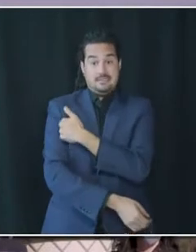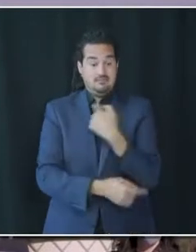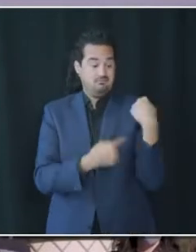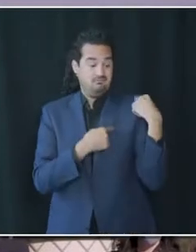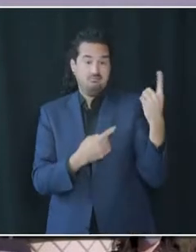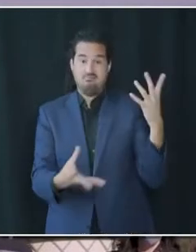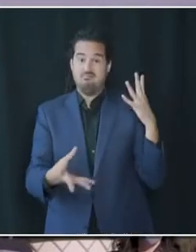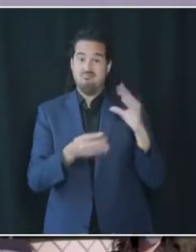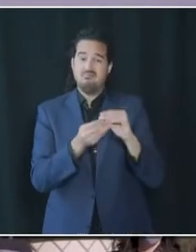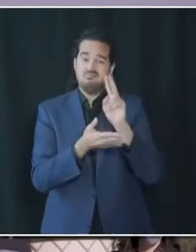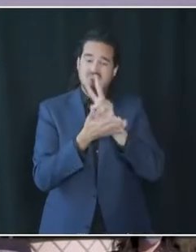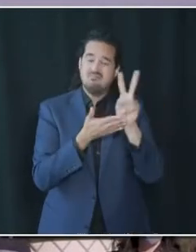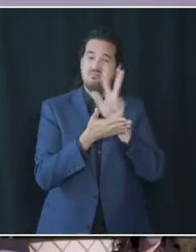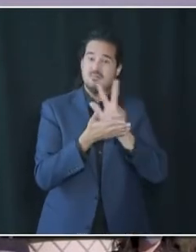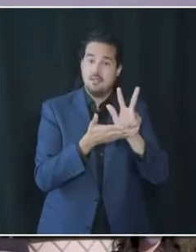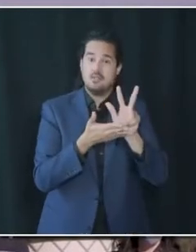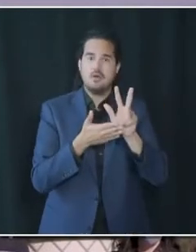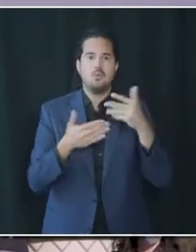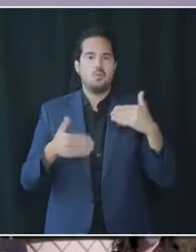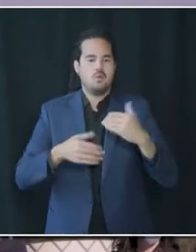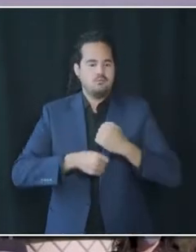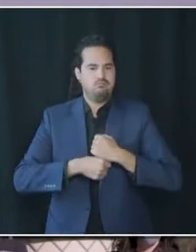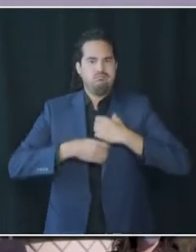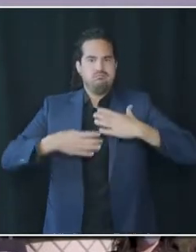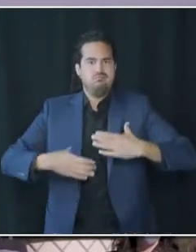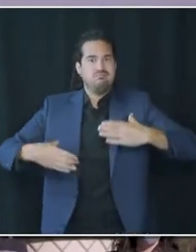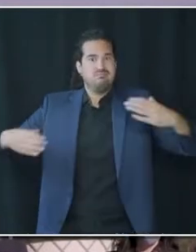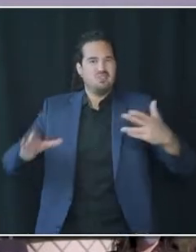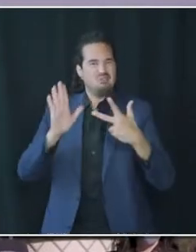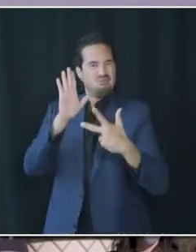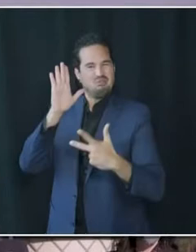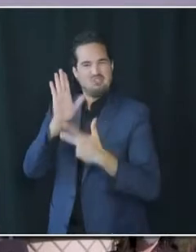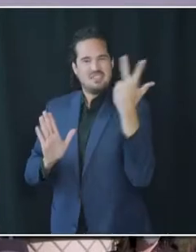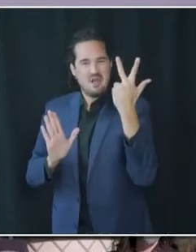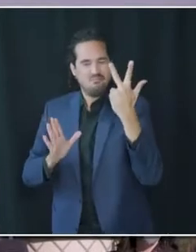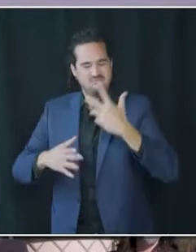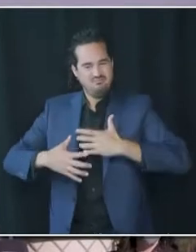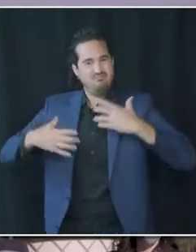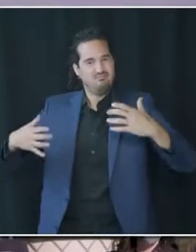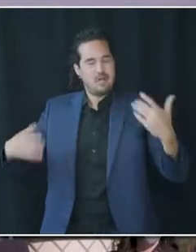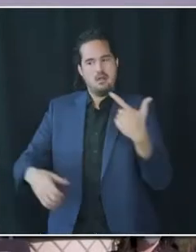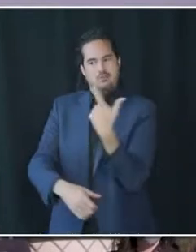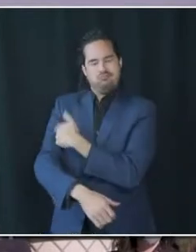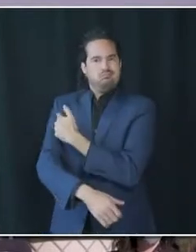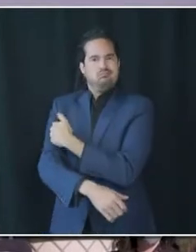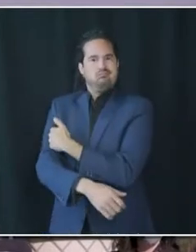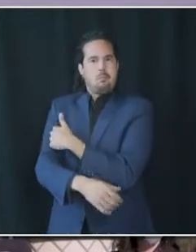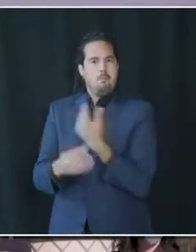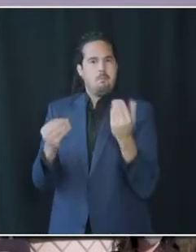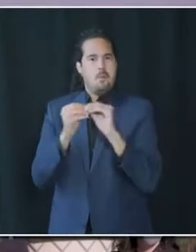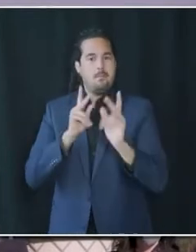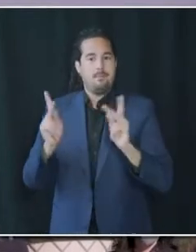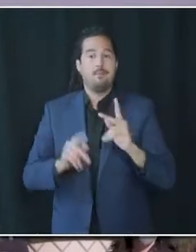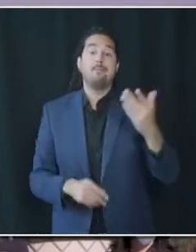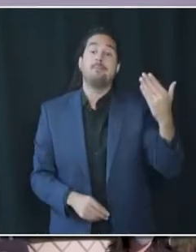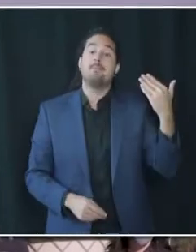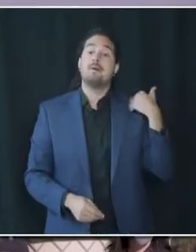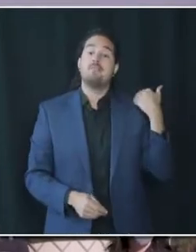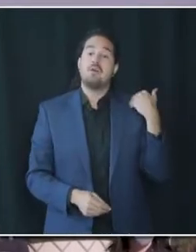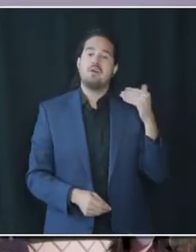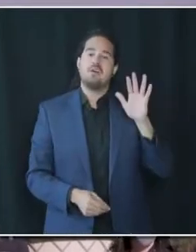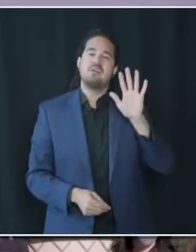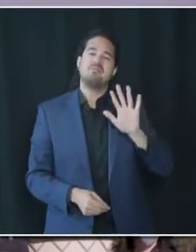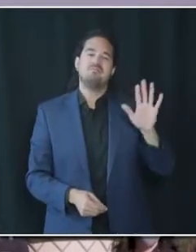semanas mientras que eso es genial no basta estábamos en los 40 casi